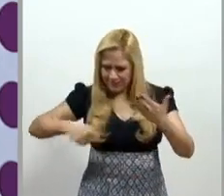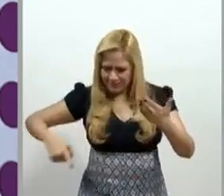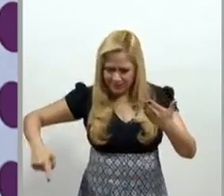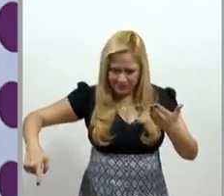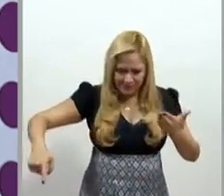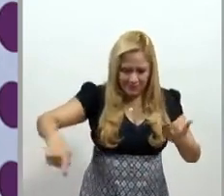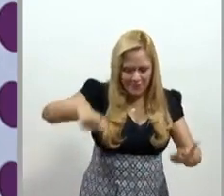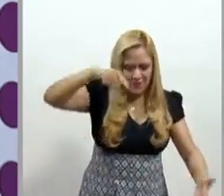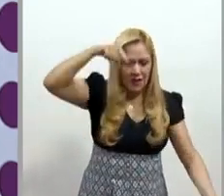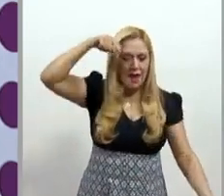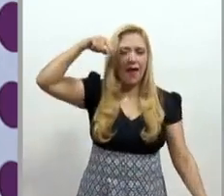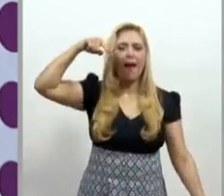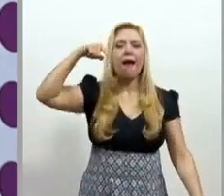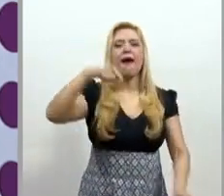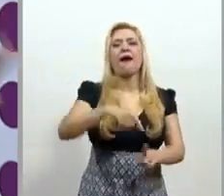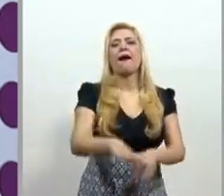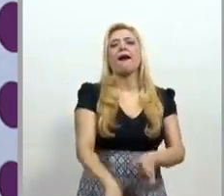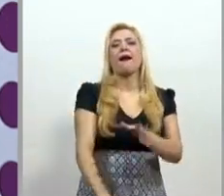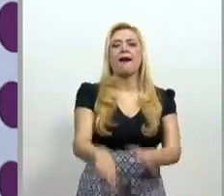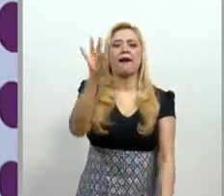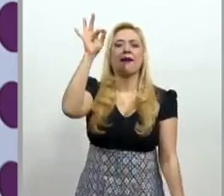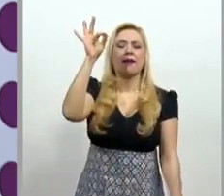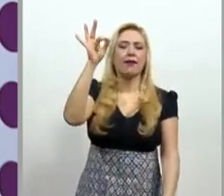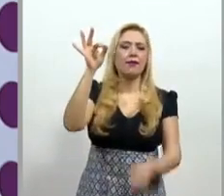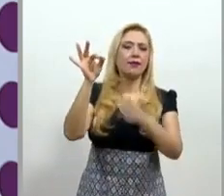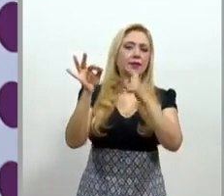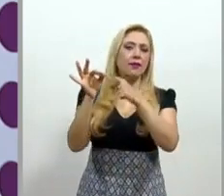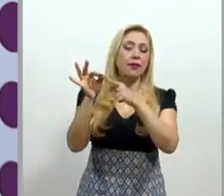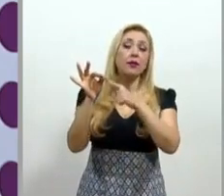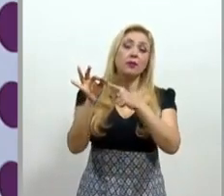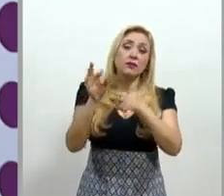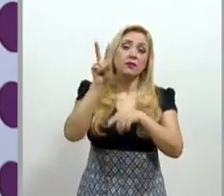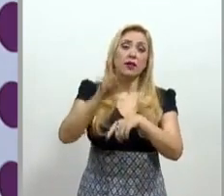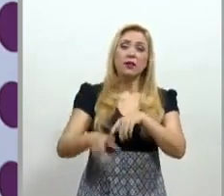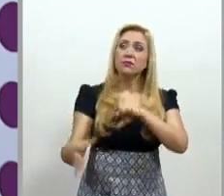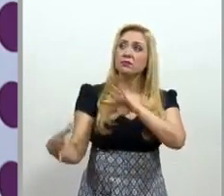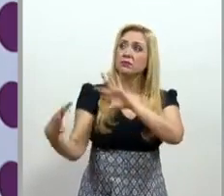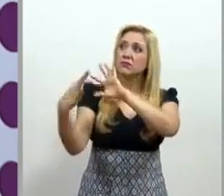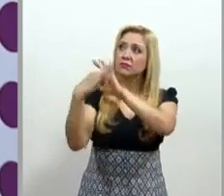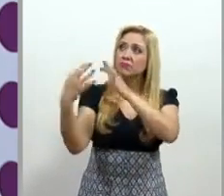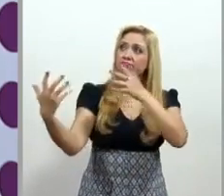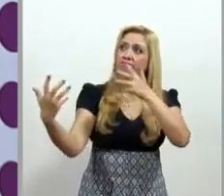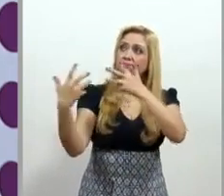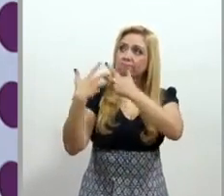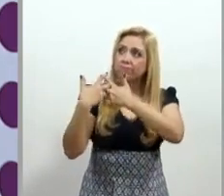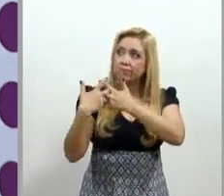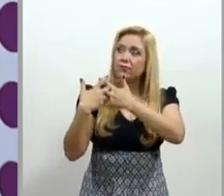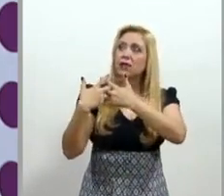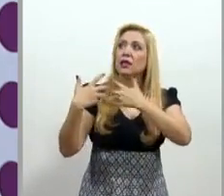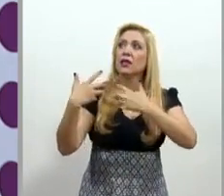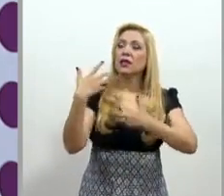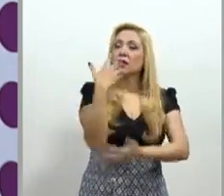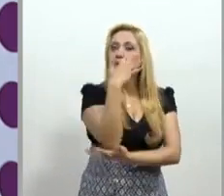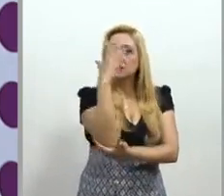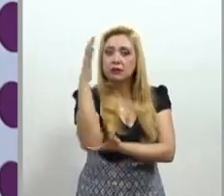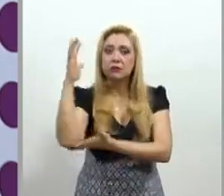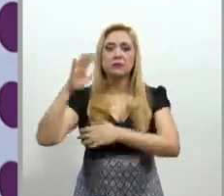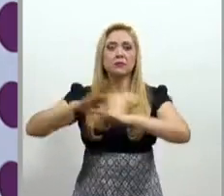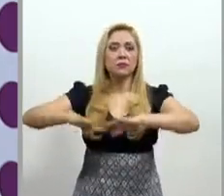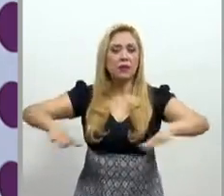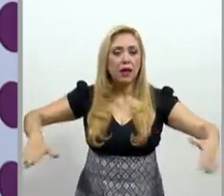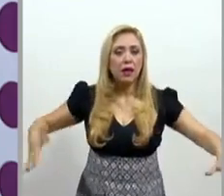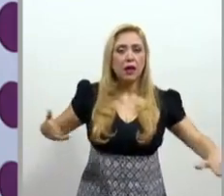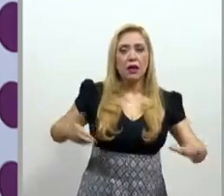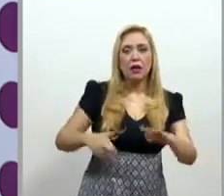que no es otra cosa más que nosotros nos relacionamos con el medio natural, con los ecosistemas, y de estos ecosistemas obtenemos un beneficio,